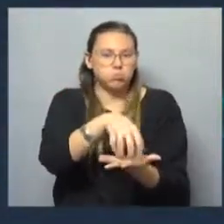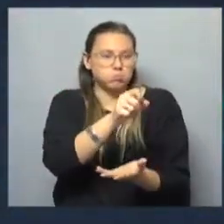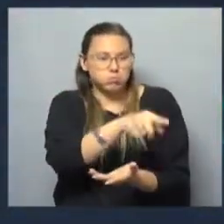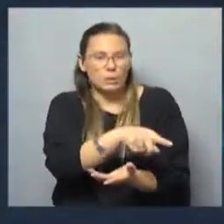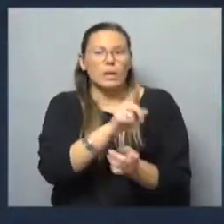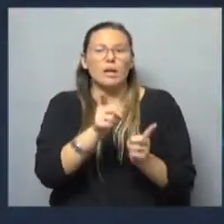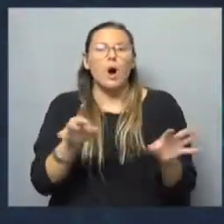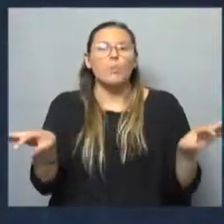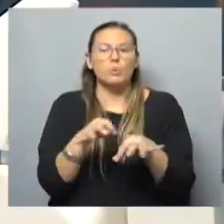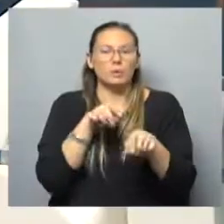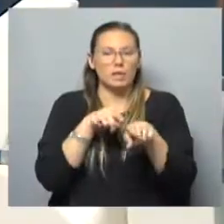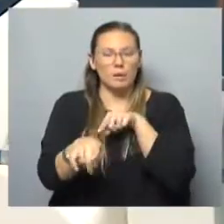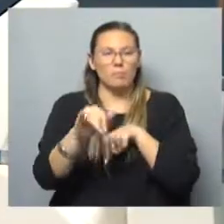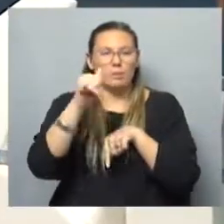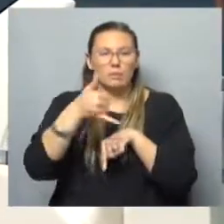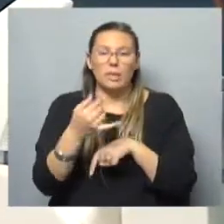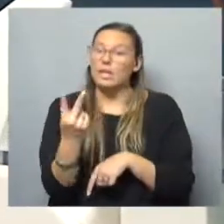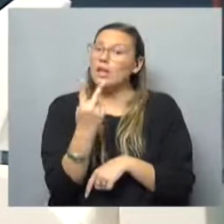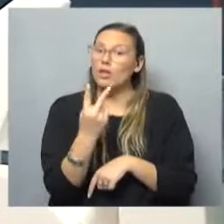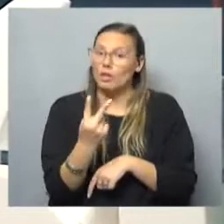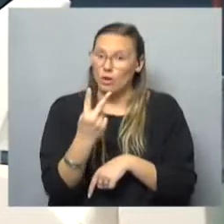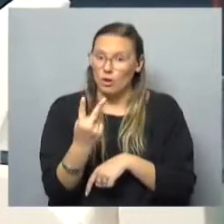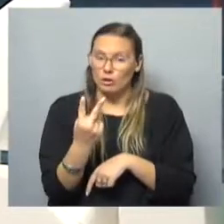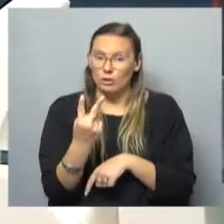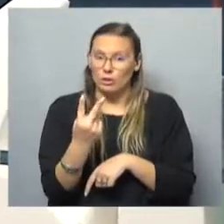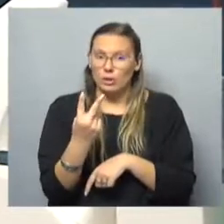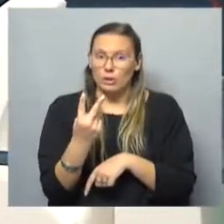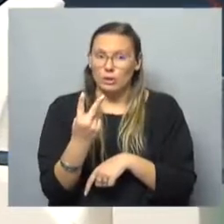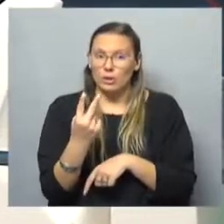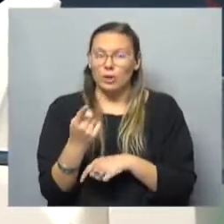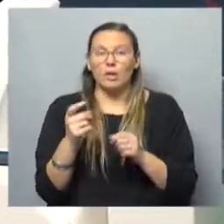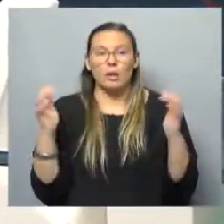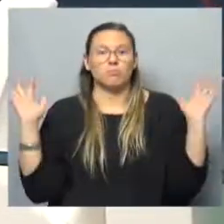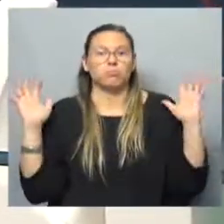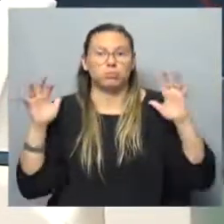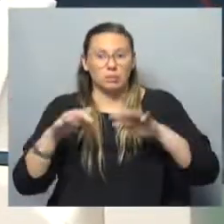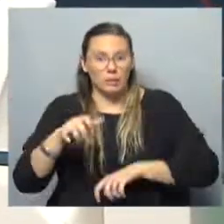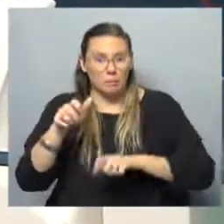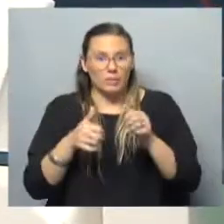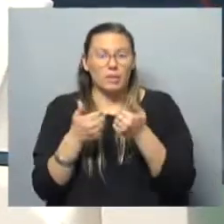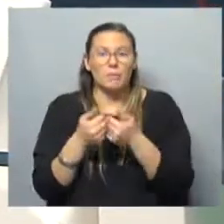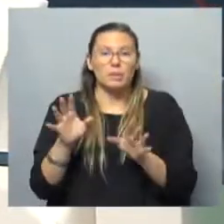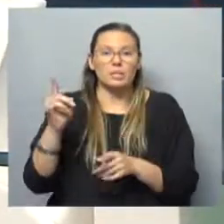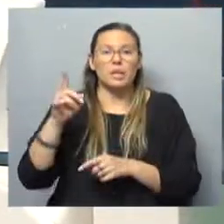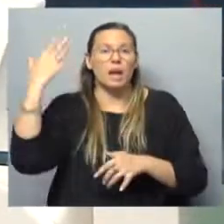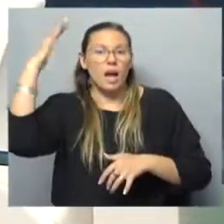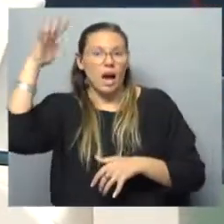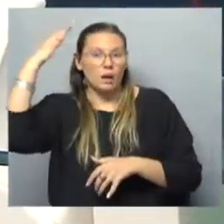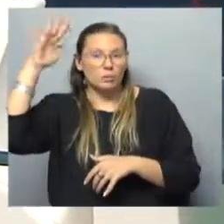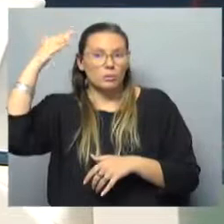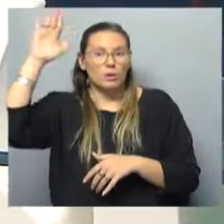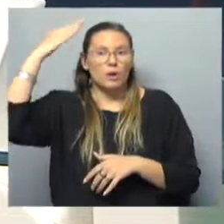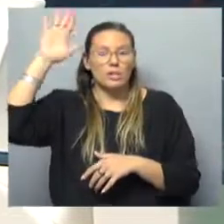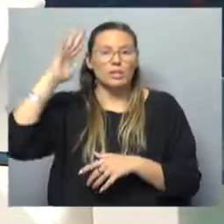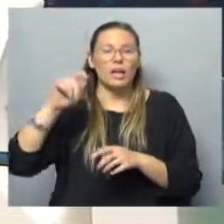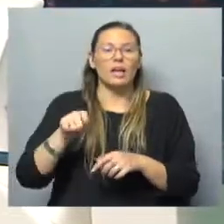tenemos música en vivo. Claro, sí. ¿Y música? ¿Qué dos? ¿Y qué dos? ¿Dos? Que arriman gente. Los que empiezan a bajar, las autoridades del canal,